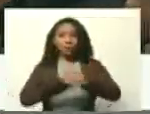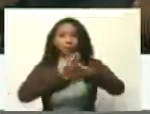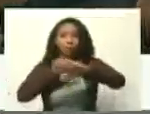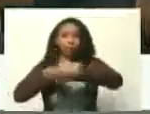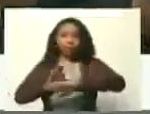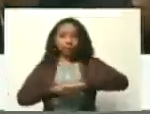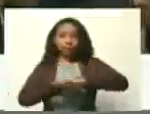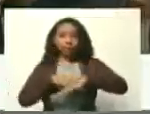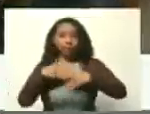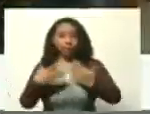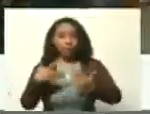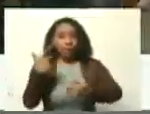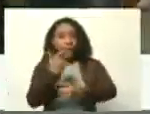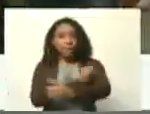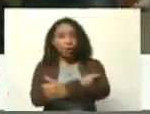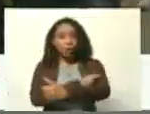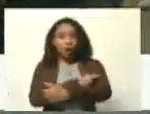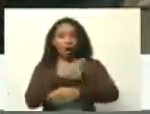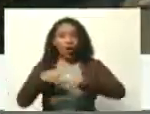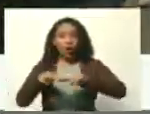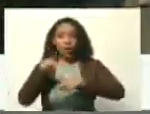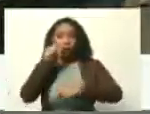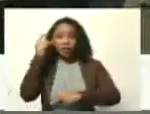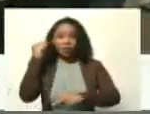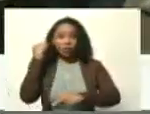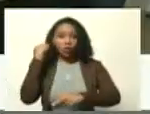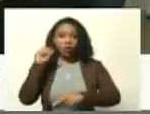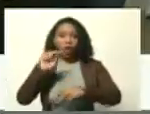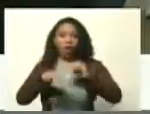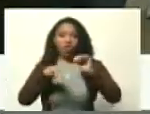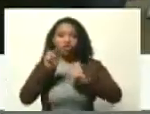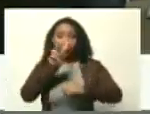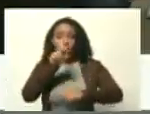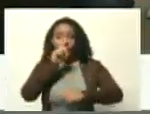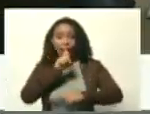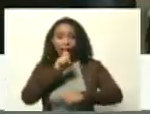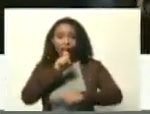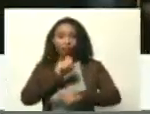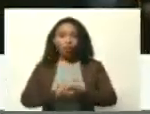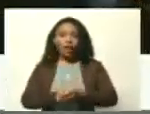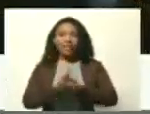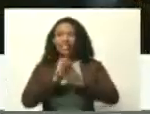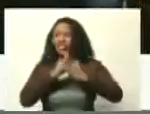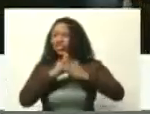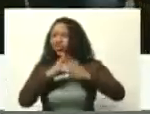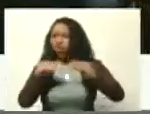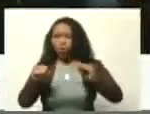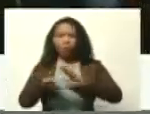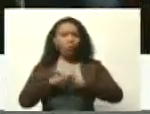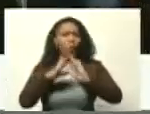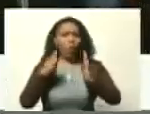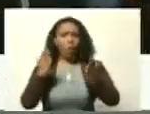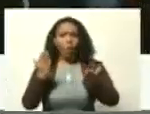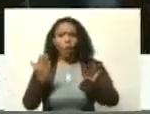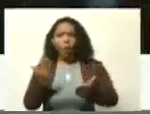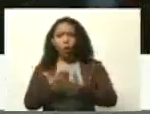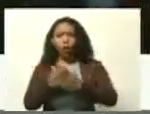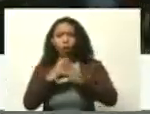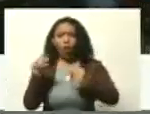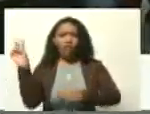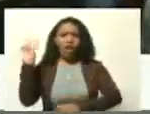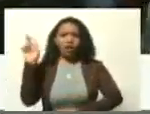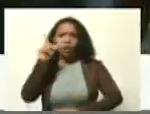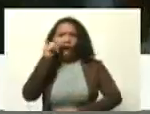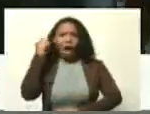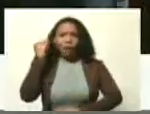es a vacunarse, a vacunar a los niños a partir de los 2 años de edad y todos, todo el mundo, todas las venezolanas, todos